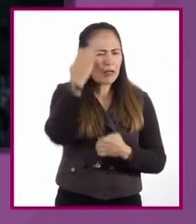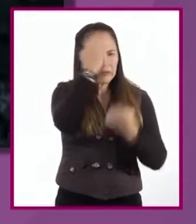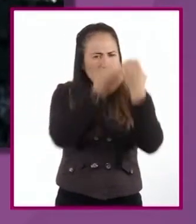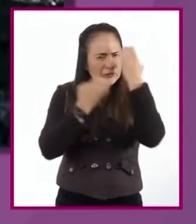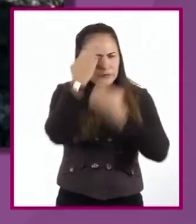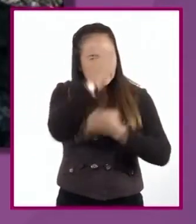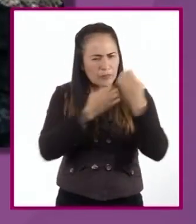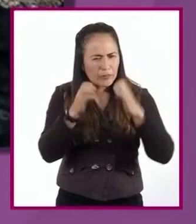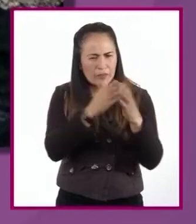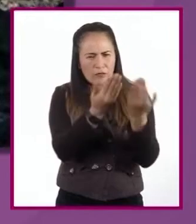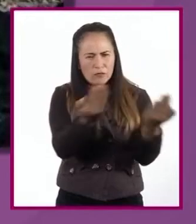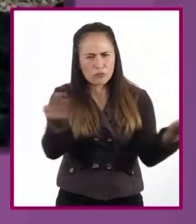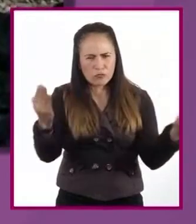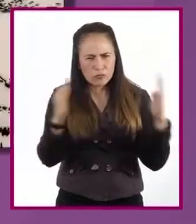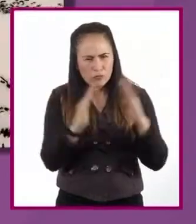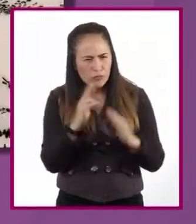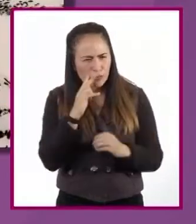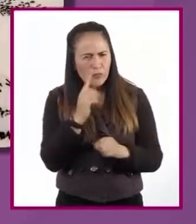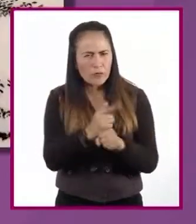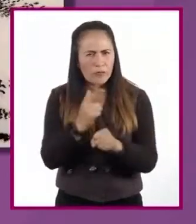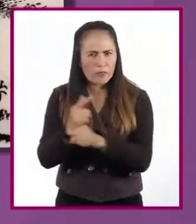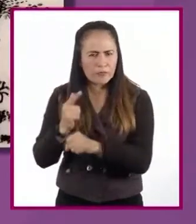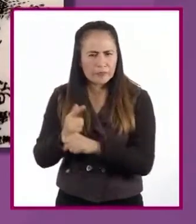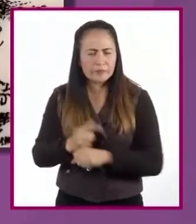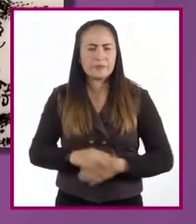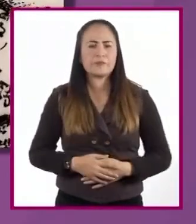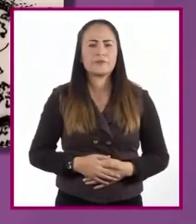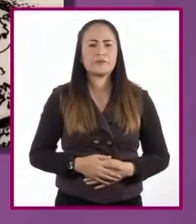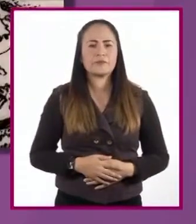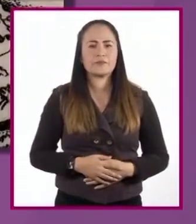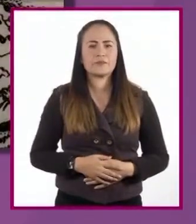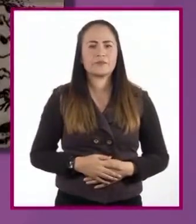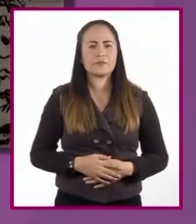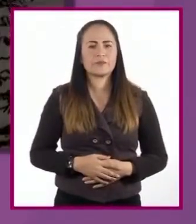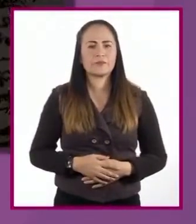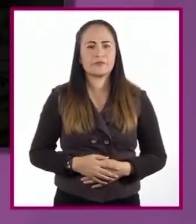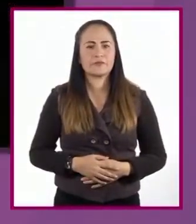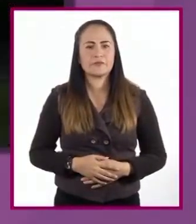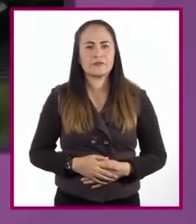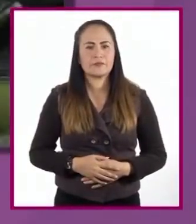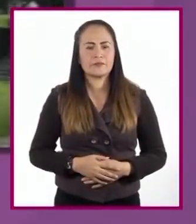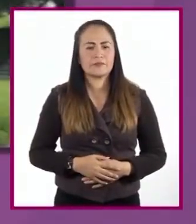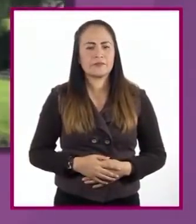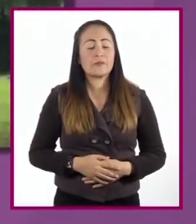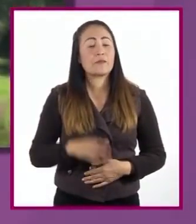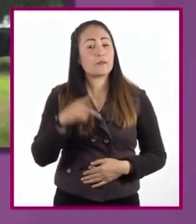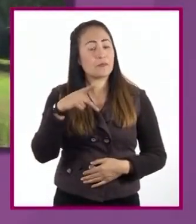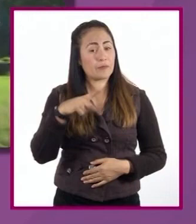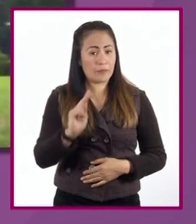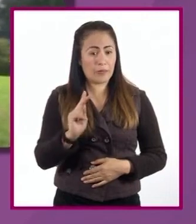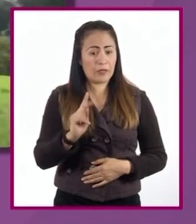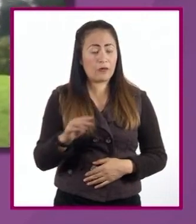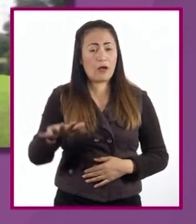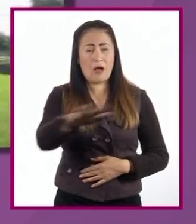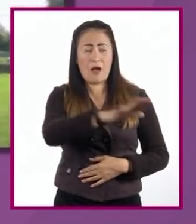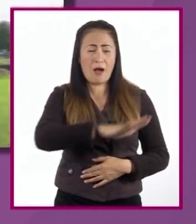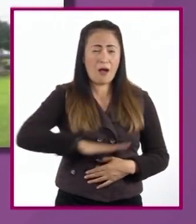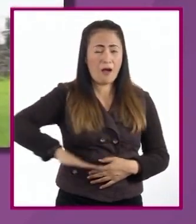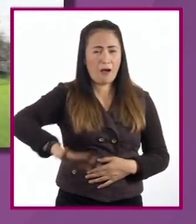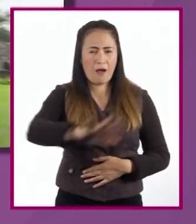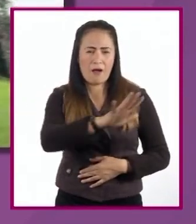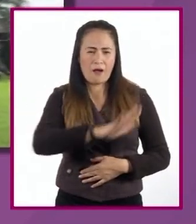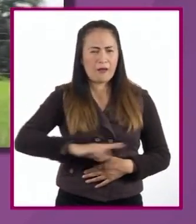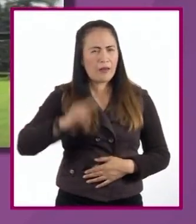gran basamento. Sin embargo, la mayor parte de lo que